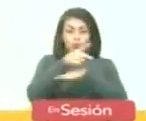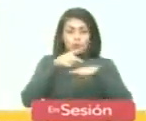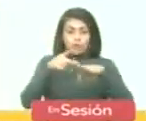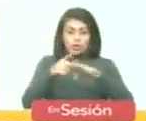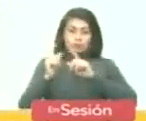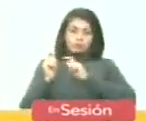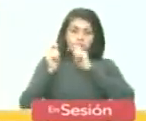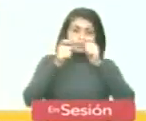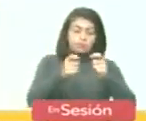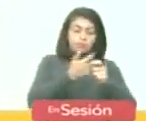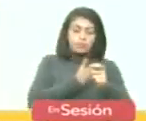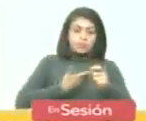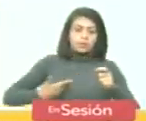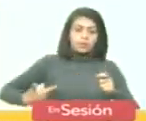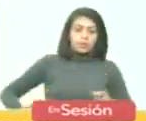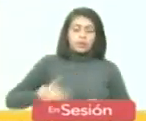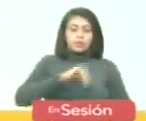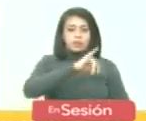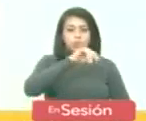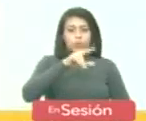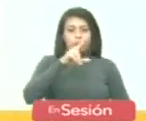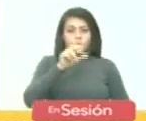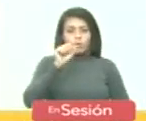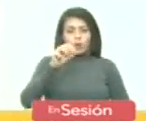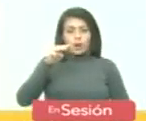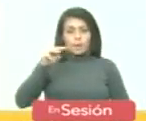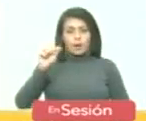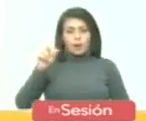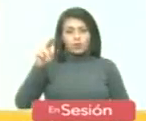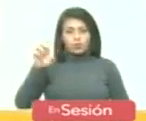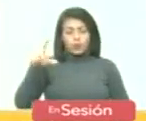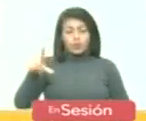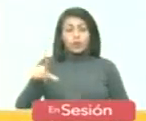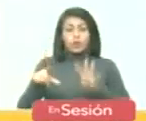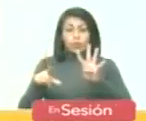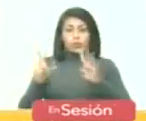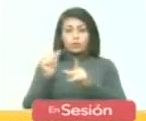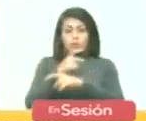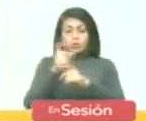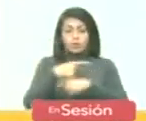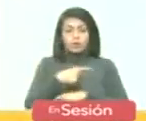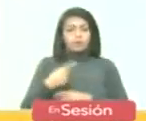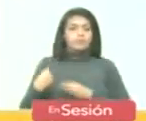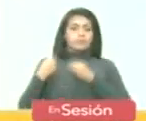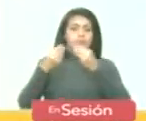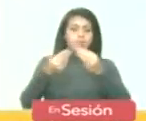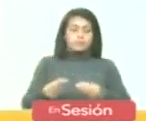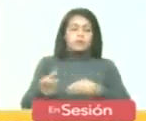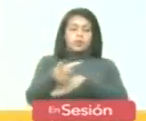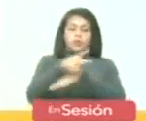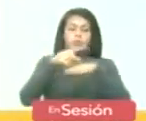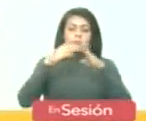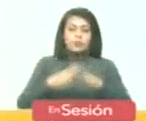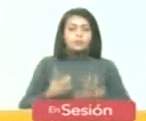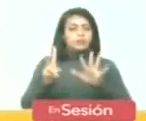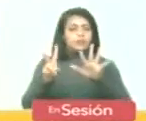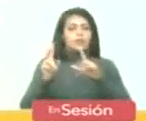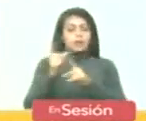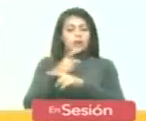del presidente Juan Manuel Santos Calderón. Un 4 de agosto él entregaba el gobierno, el 7 de